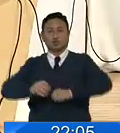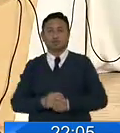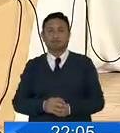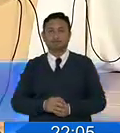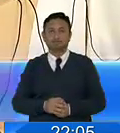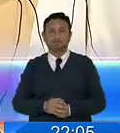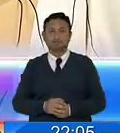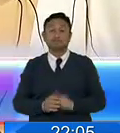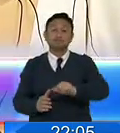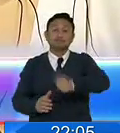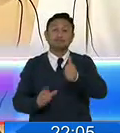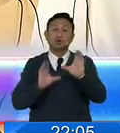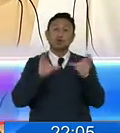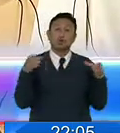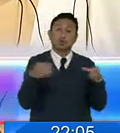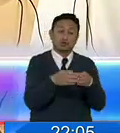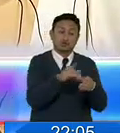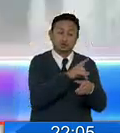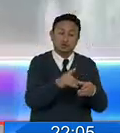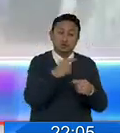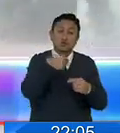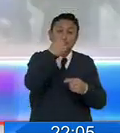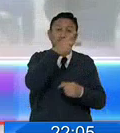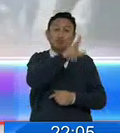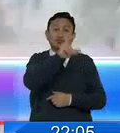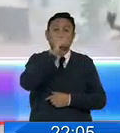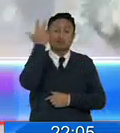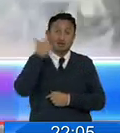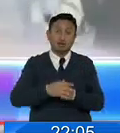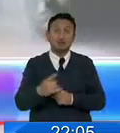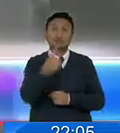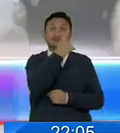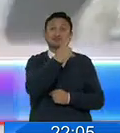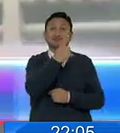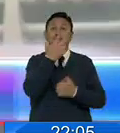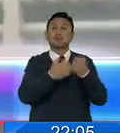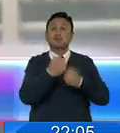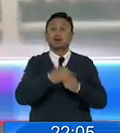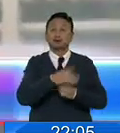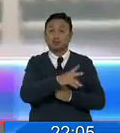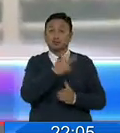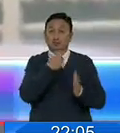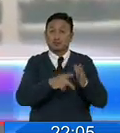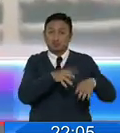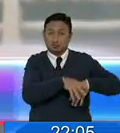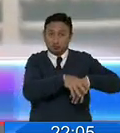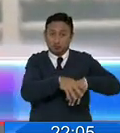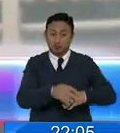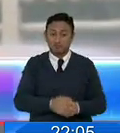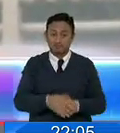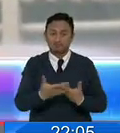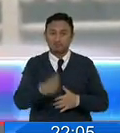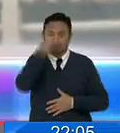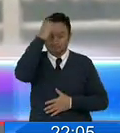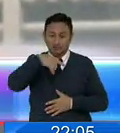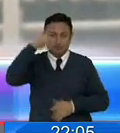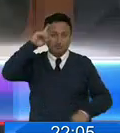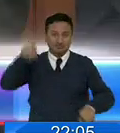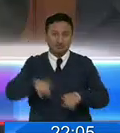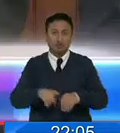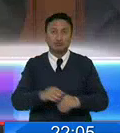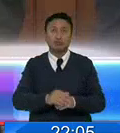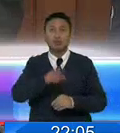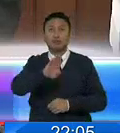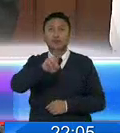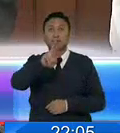en la comisión multipartidista que indagará en los próximos 30 días los hechos ocurridos alrededor del paro nacional, la decisión fue unánime por Fernando